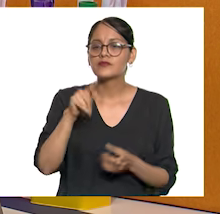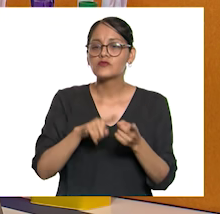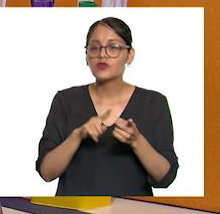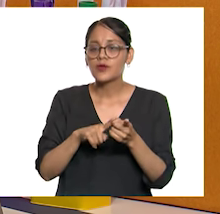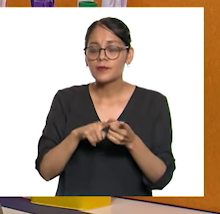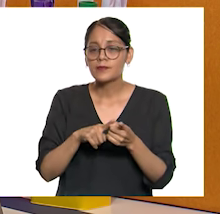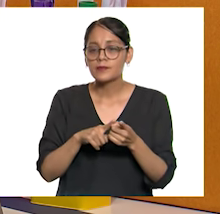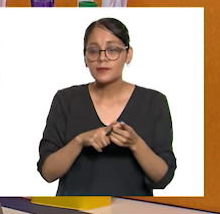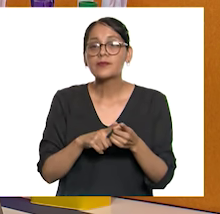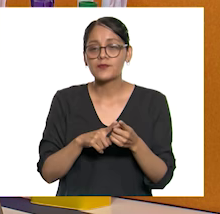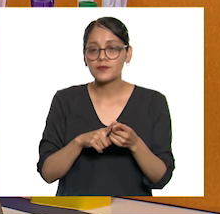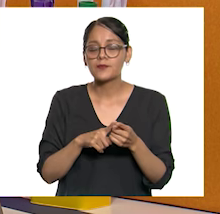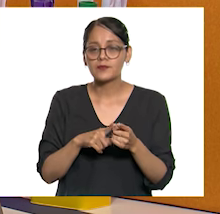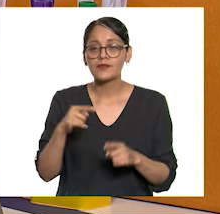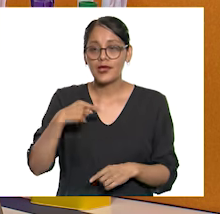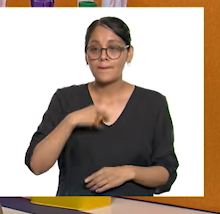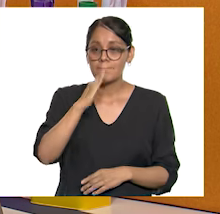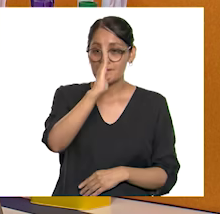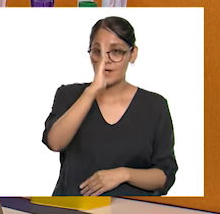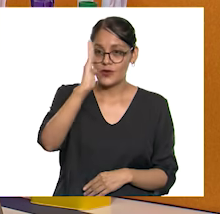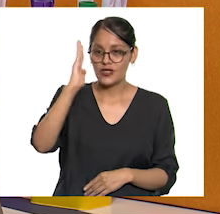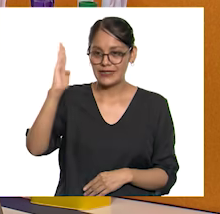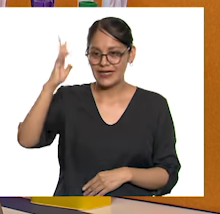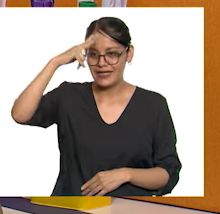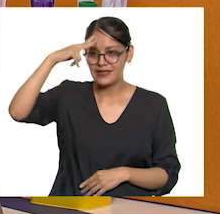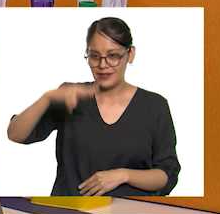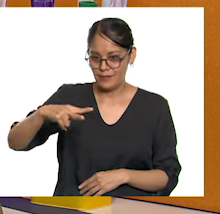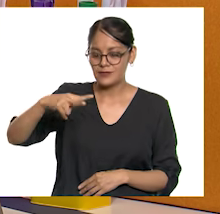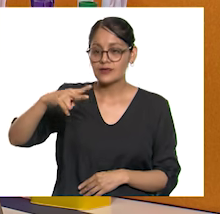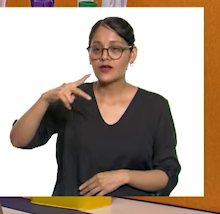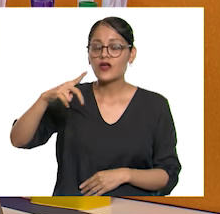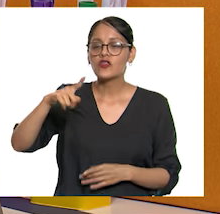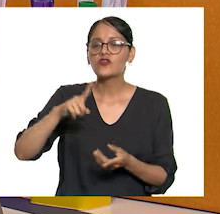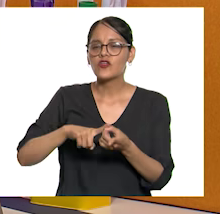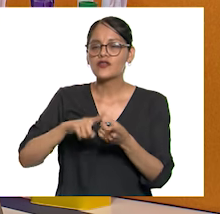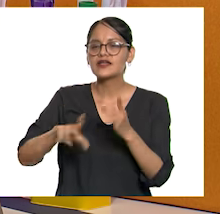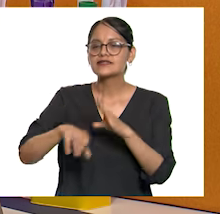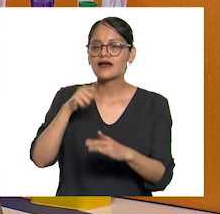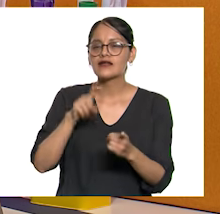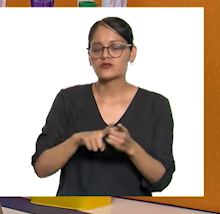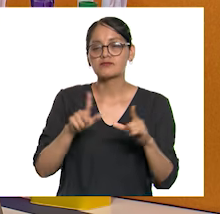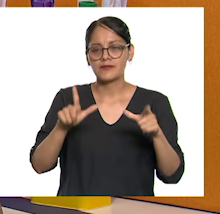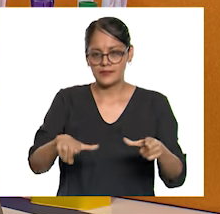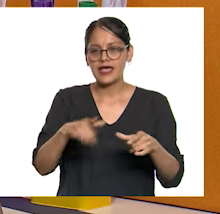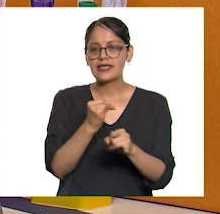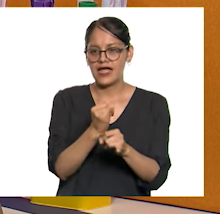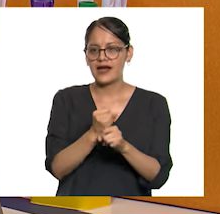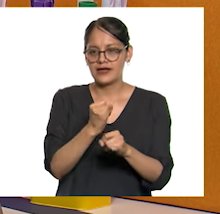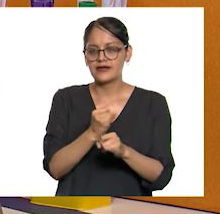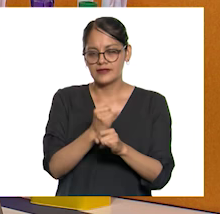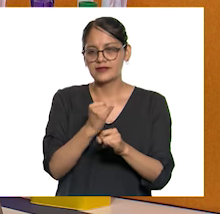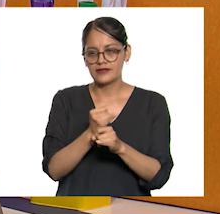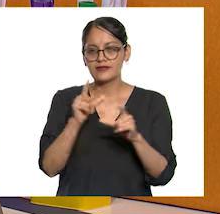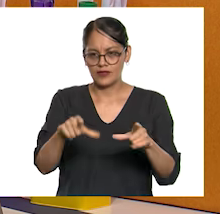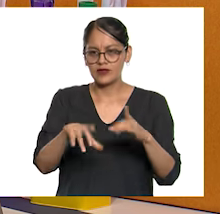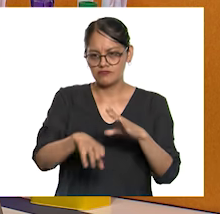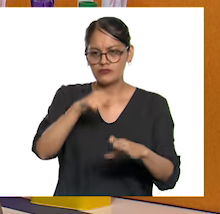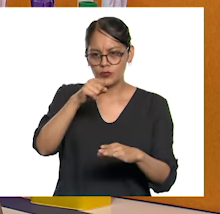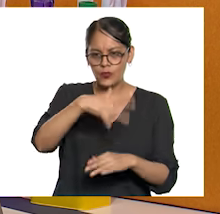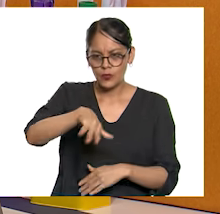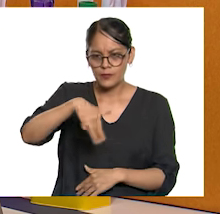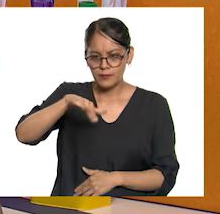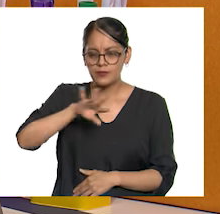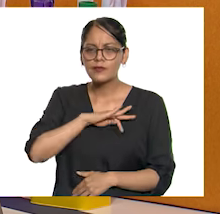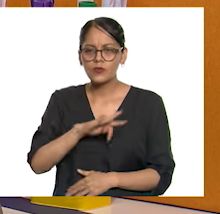colección infantil de la Biblioteca de México. Esta está en línea. Quienes tengan posibilidad de buscarlo en internet,